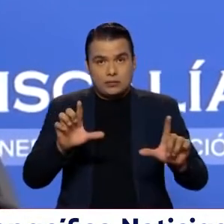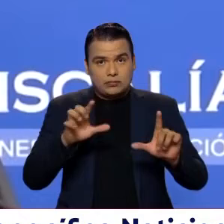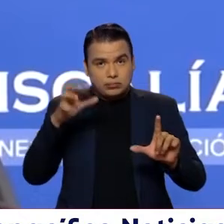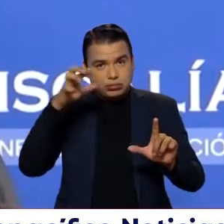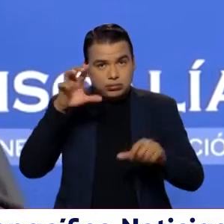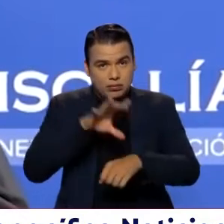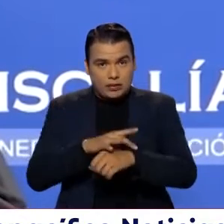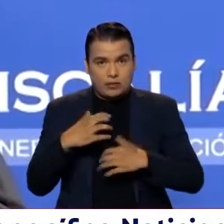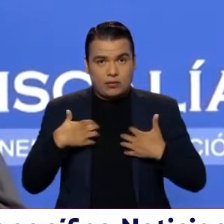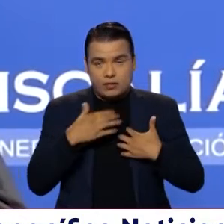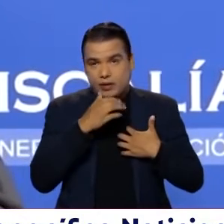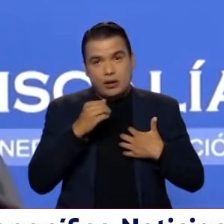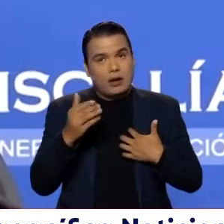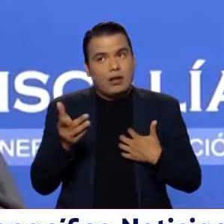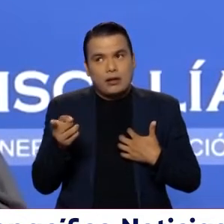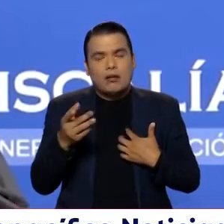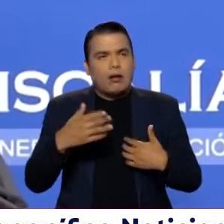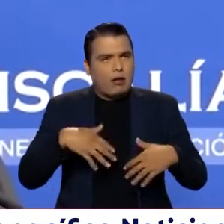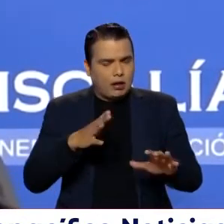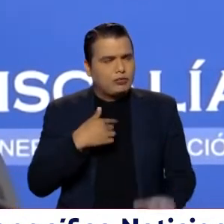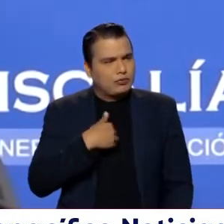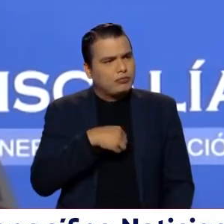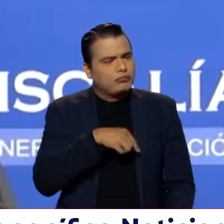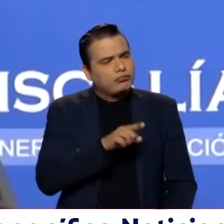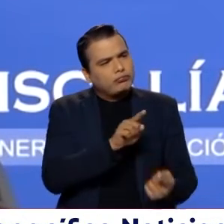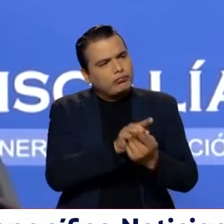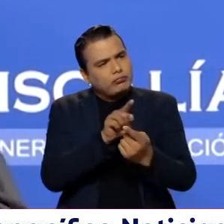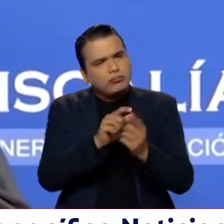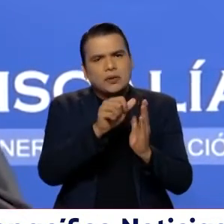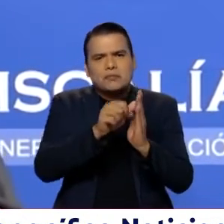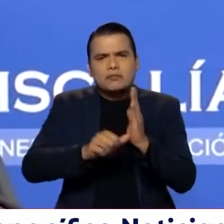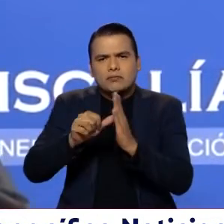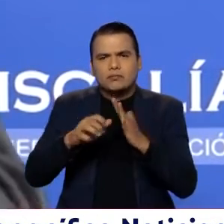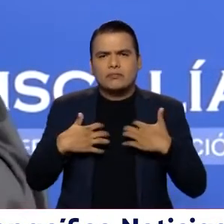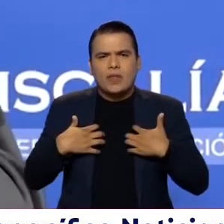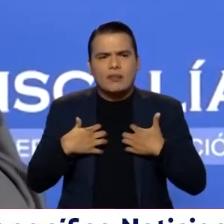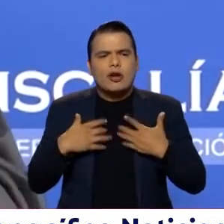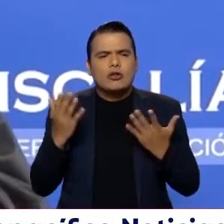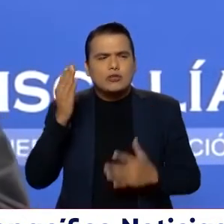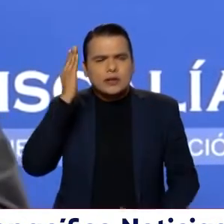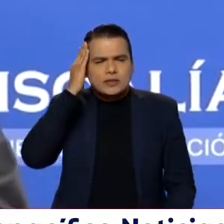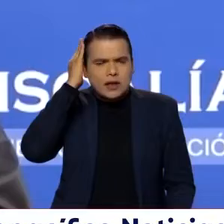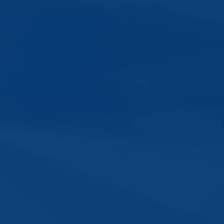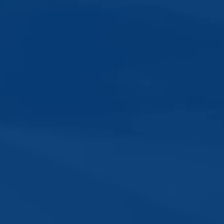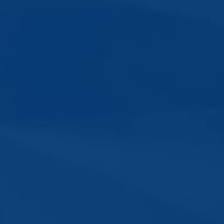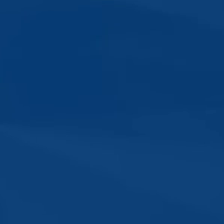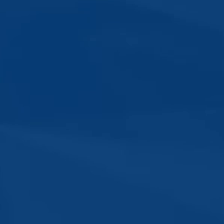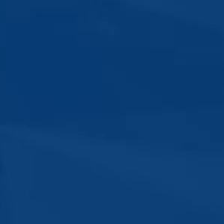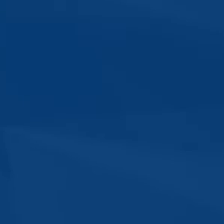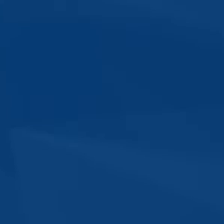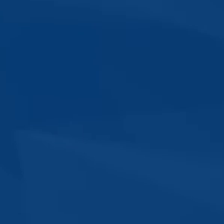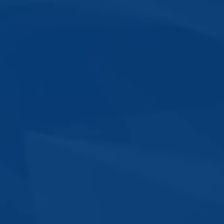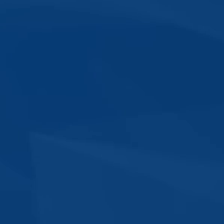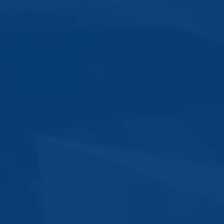de veterinario, en hechos ocurridos en un establecimiento de Zarzal, Valle del Cauca.